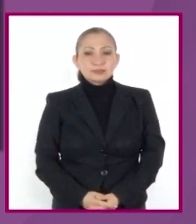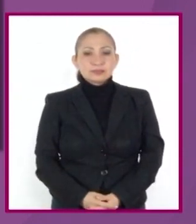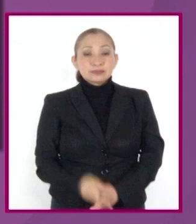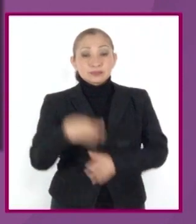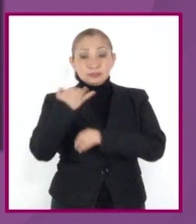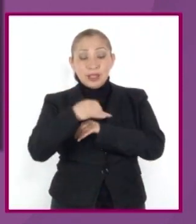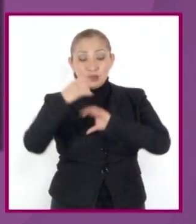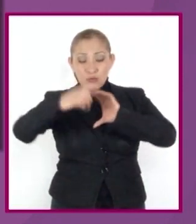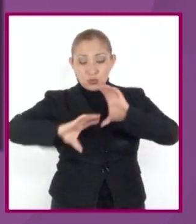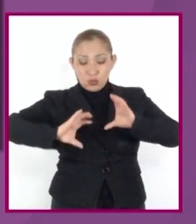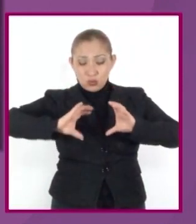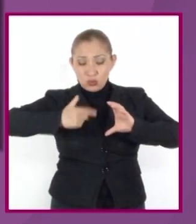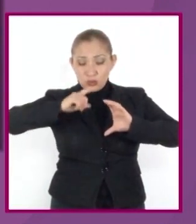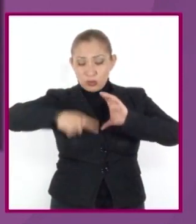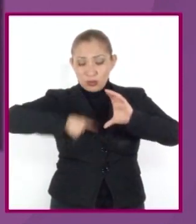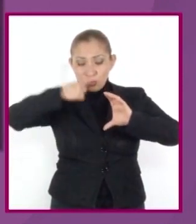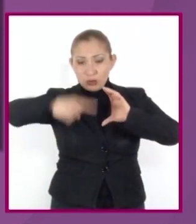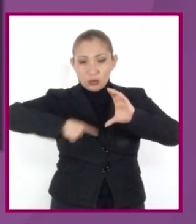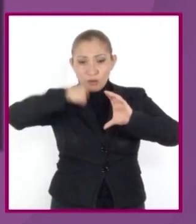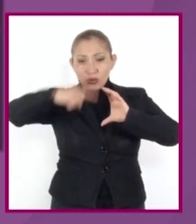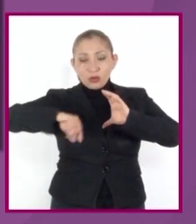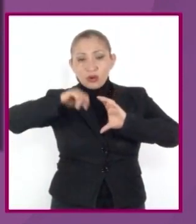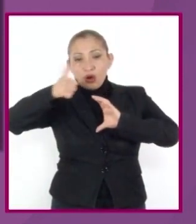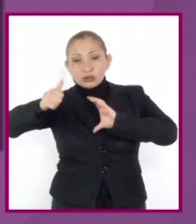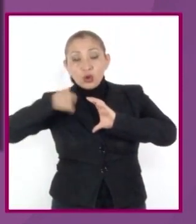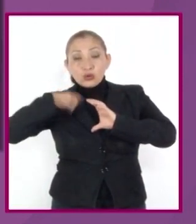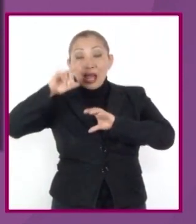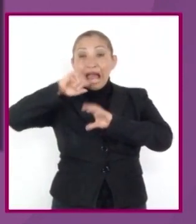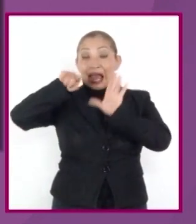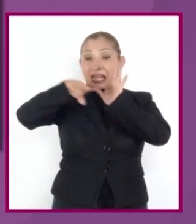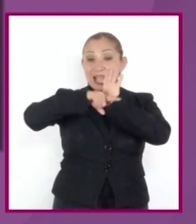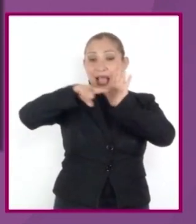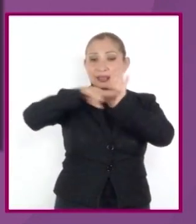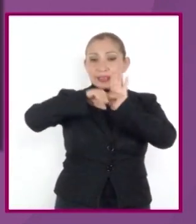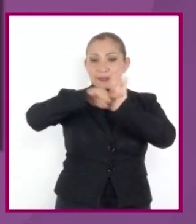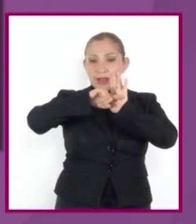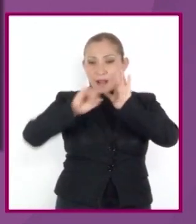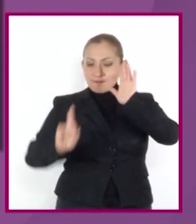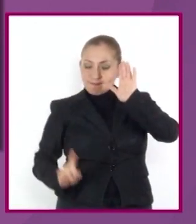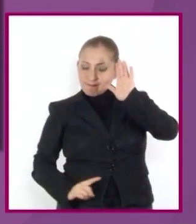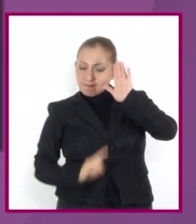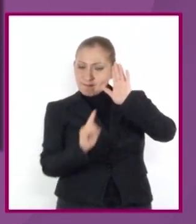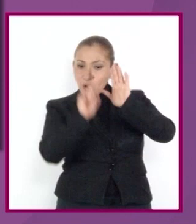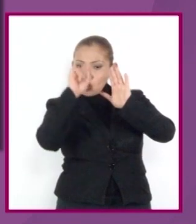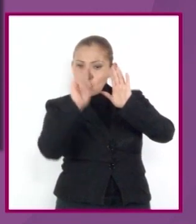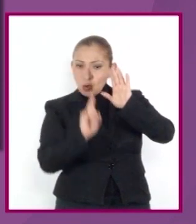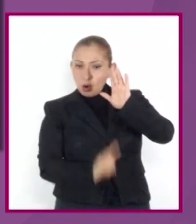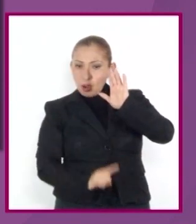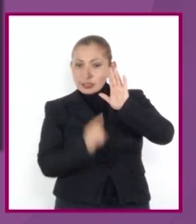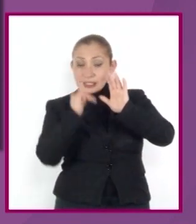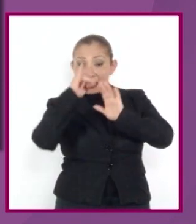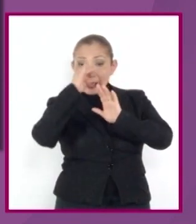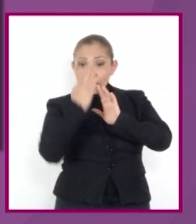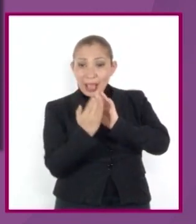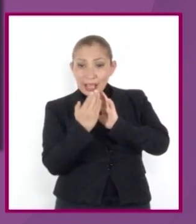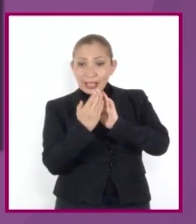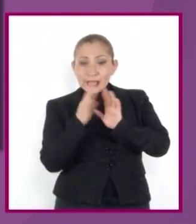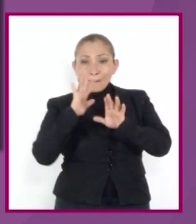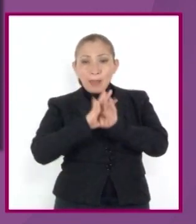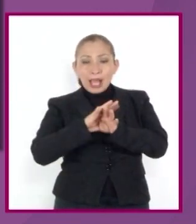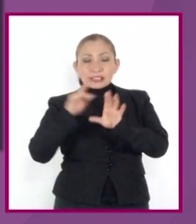Mientras el tóner se traslada de un componente a otro, una carga negativa es desarrollada, la cual es atraída por la imagen con la carga